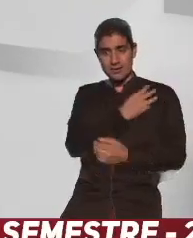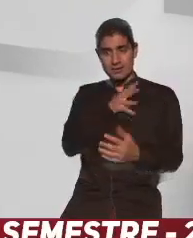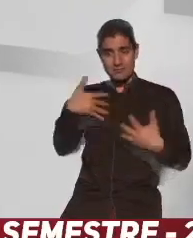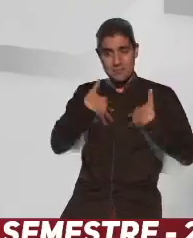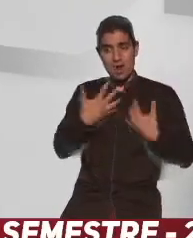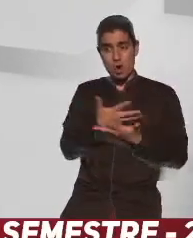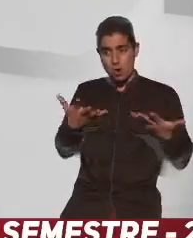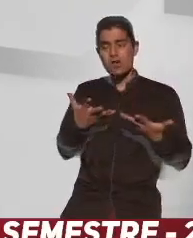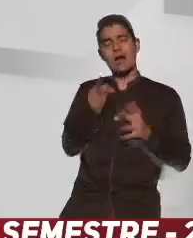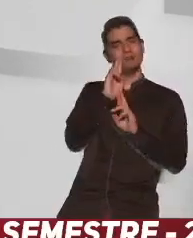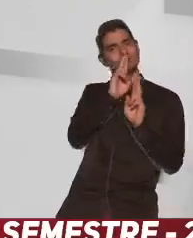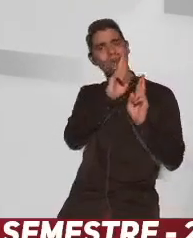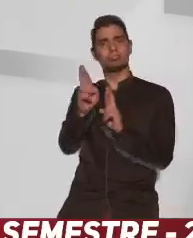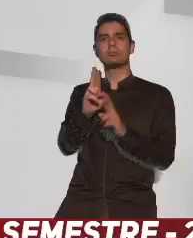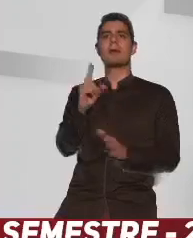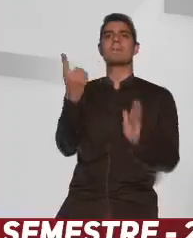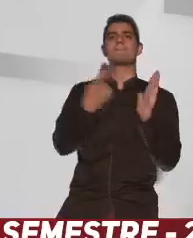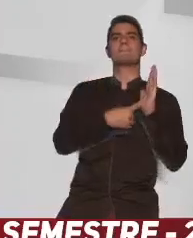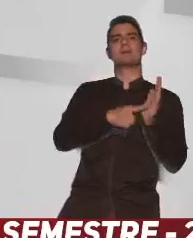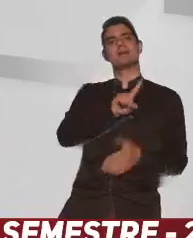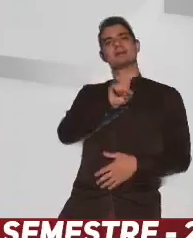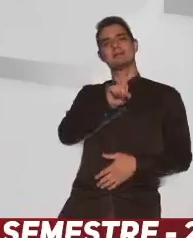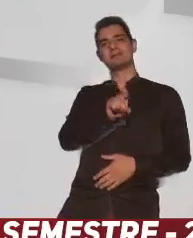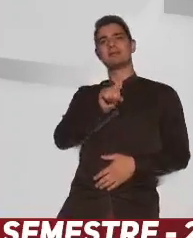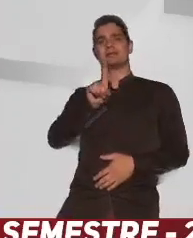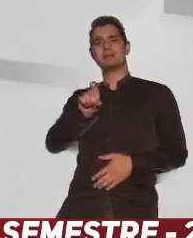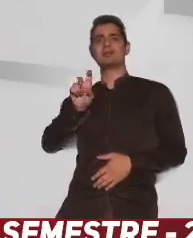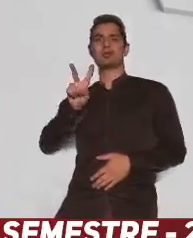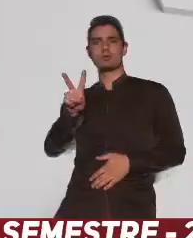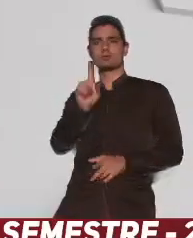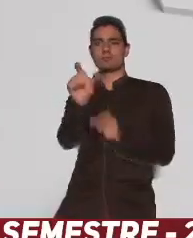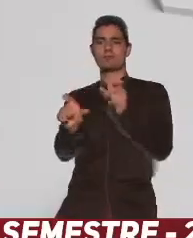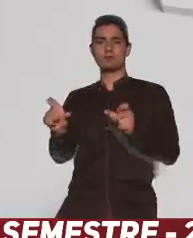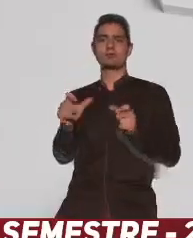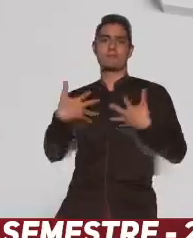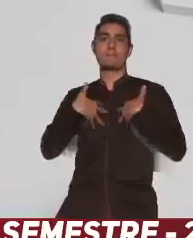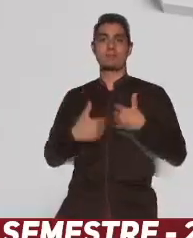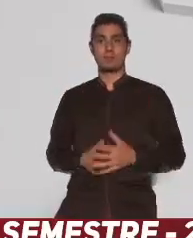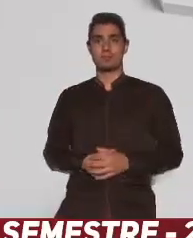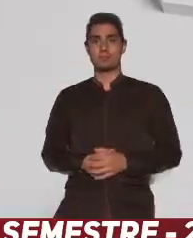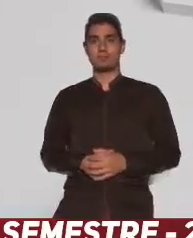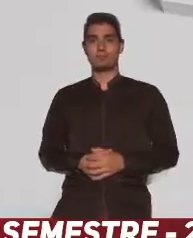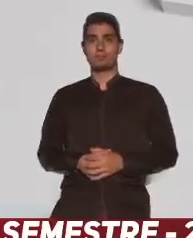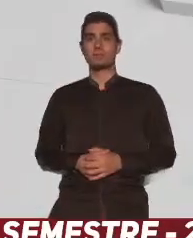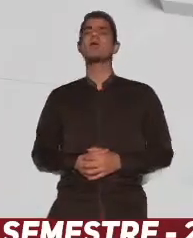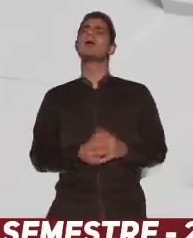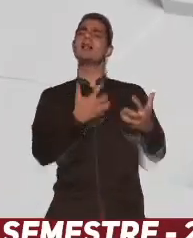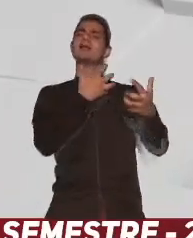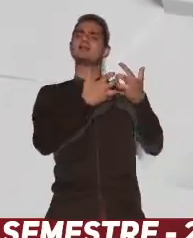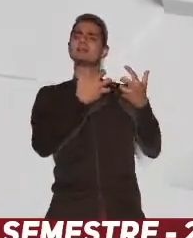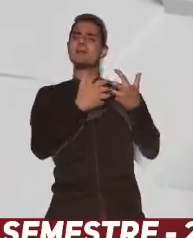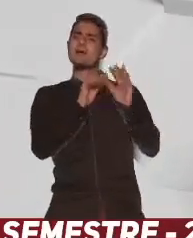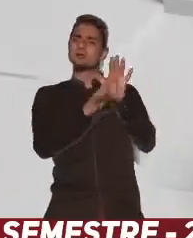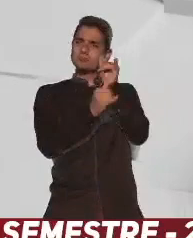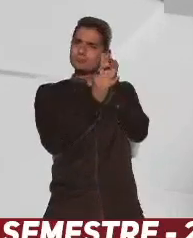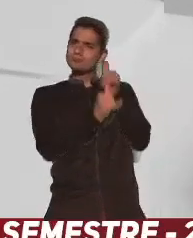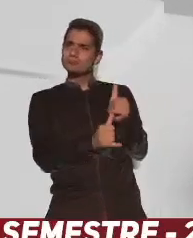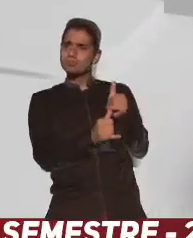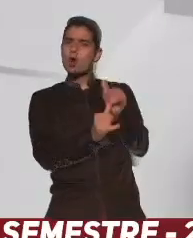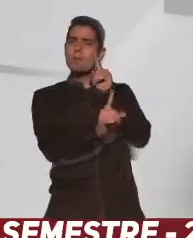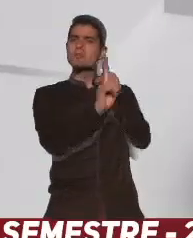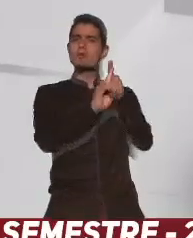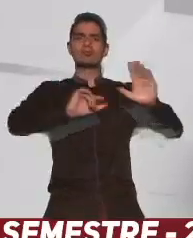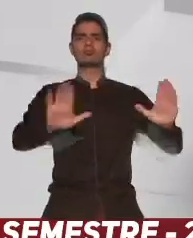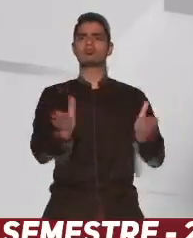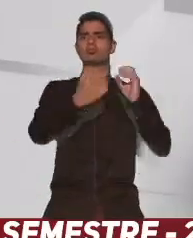1.662 víctimas. El subsistema de ingenieros mediante planes fortaleció los procesos de la fuerza en gestión ambiental